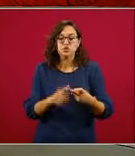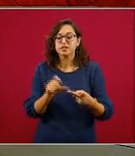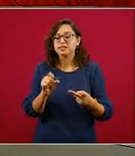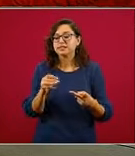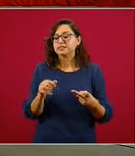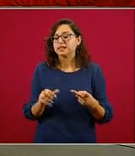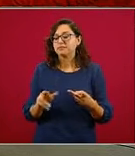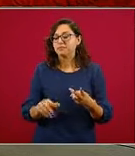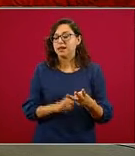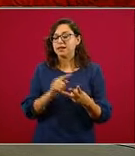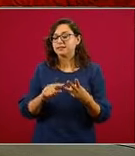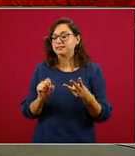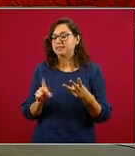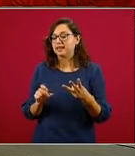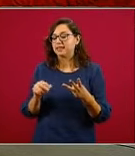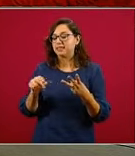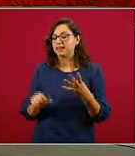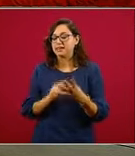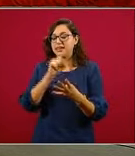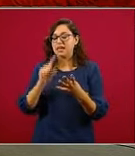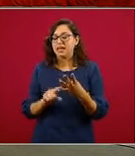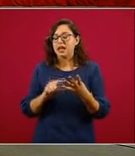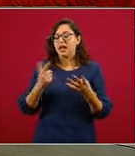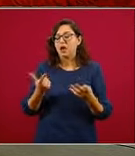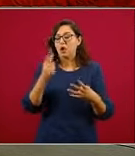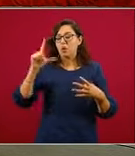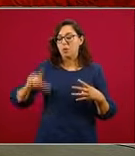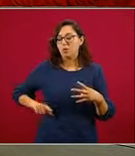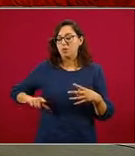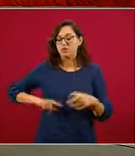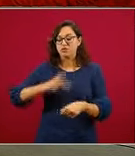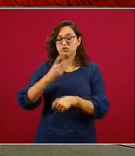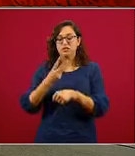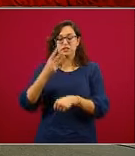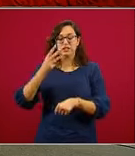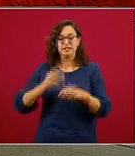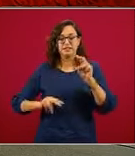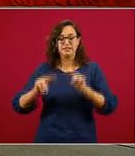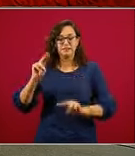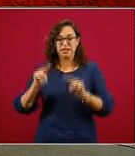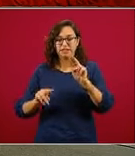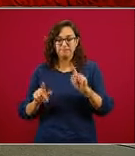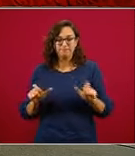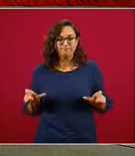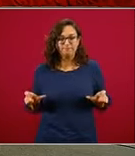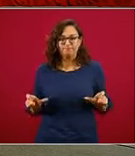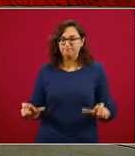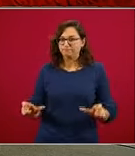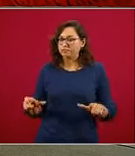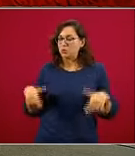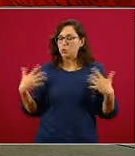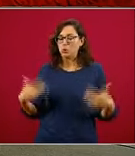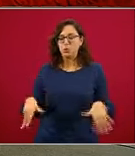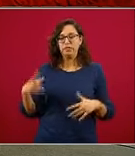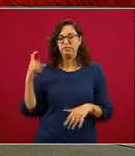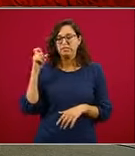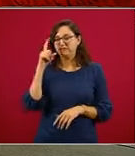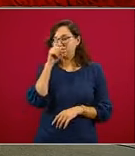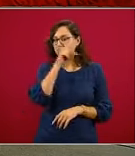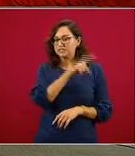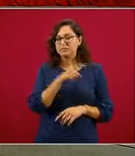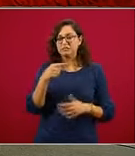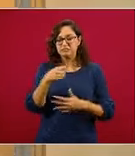3 niveles de gobierno, de la Secretaría Pública de Seguridad y Protección Ciudadana, tienen la dificilísima tarea de frenar la